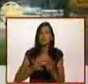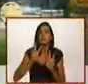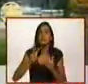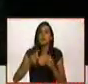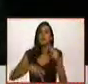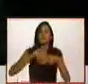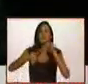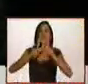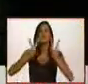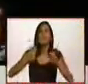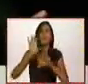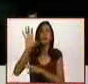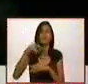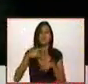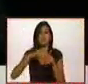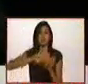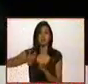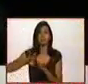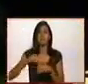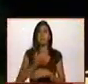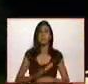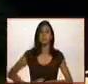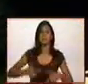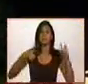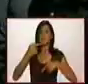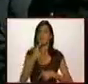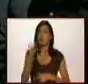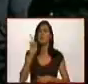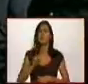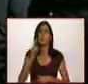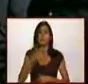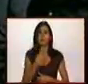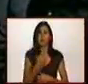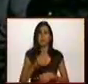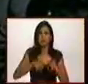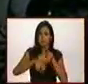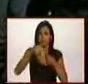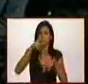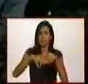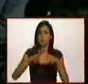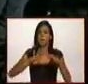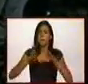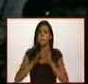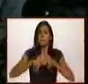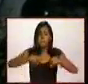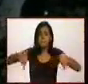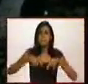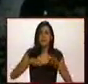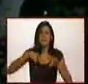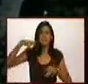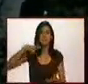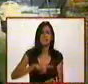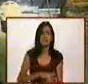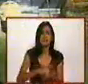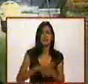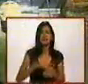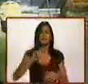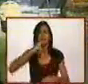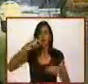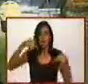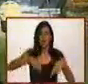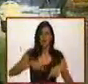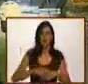nueva. En otro orden de ideas, el presidente Hugo Chávez desmintió los rumores de la construcción de bases aéreas rusas en Venezuela. Hay una